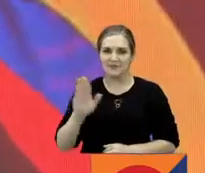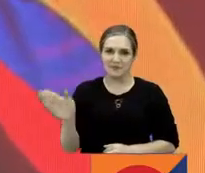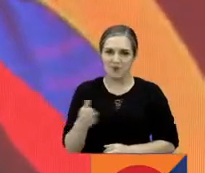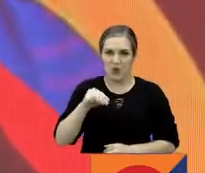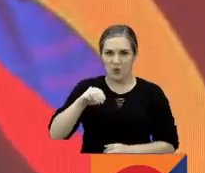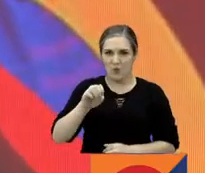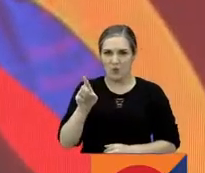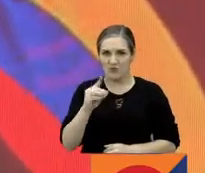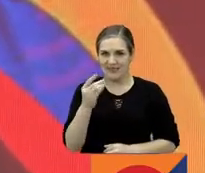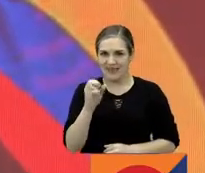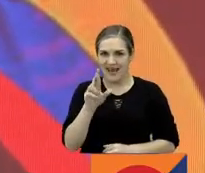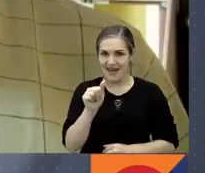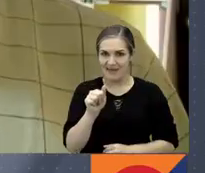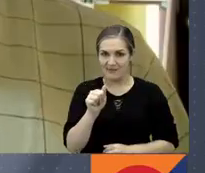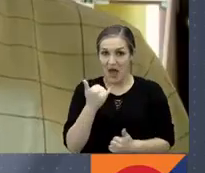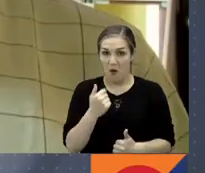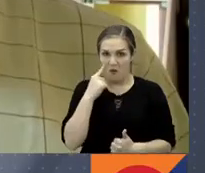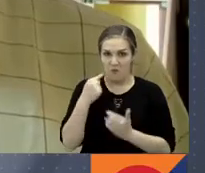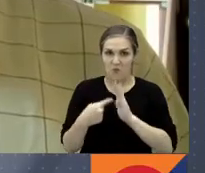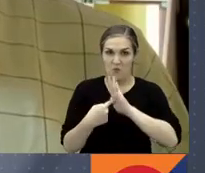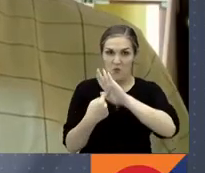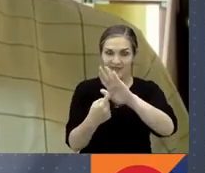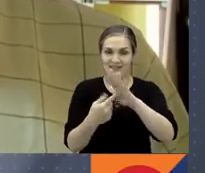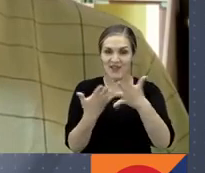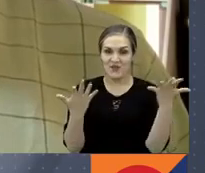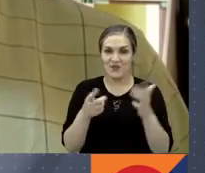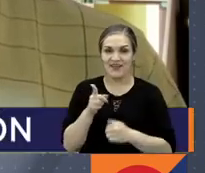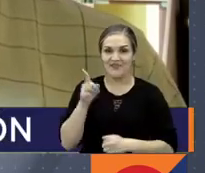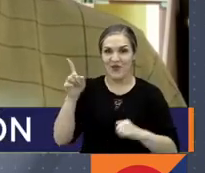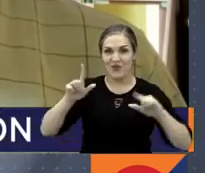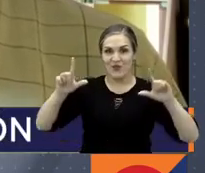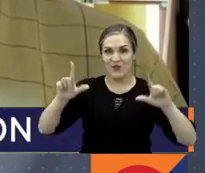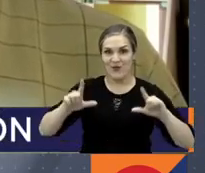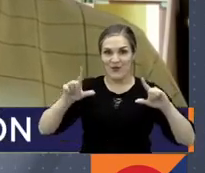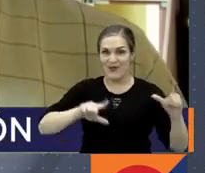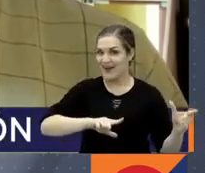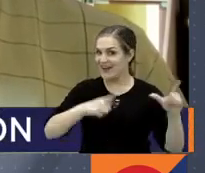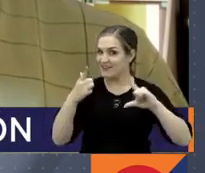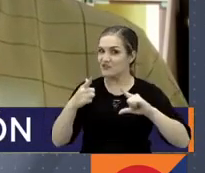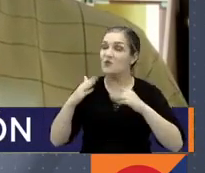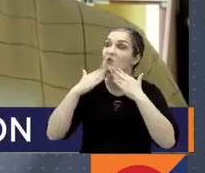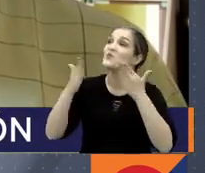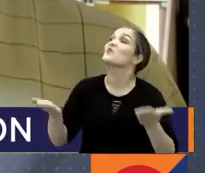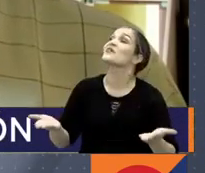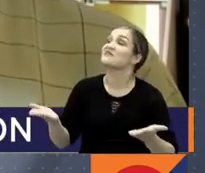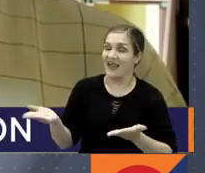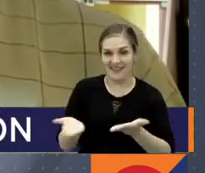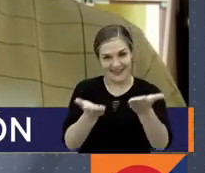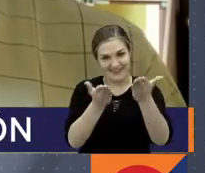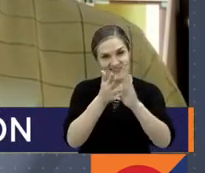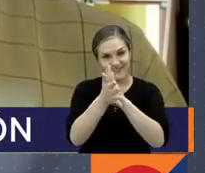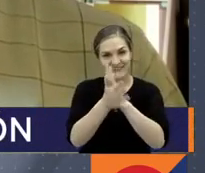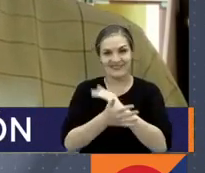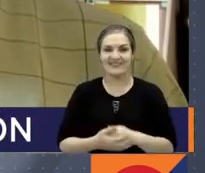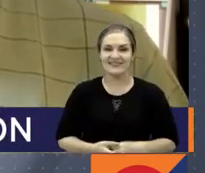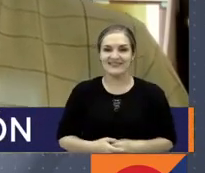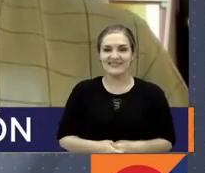contacto de inmediato con don Carlos Julio Guzmán, que nos trae todos los detalles. Allá ya está listo. Don Carlos Julio, adelante con la información.